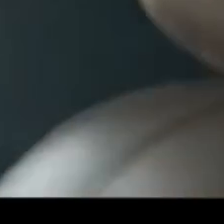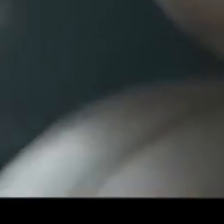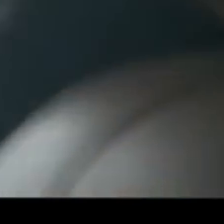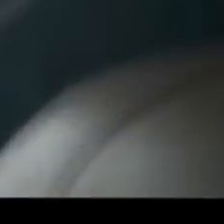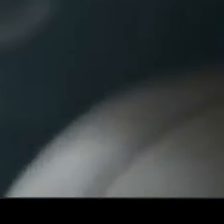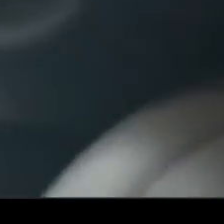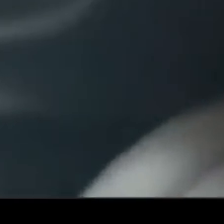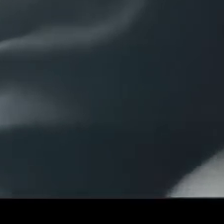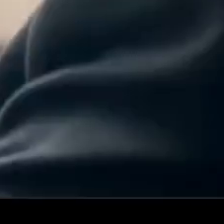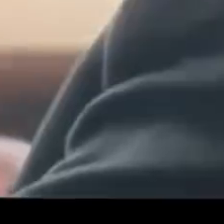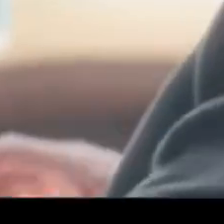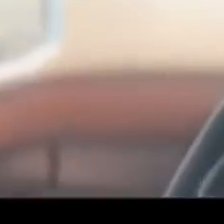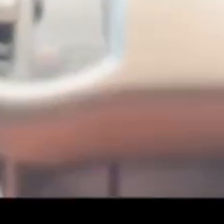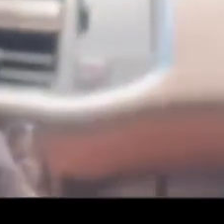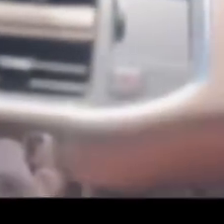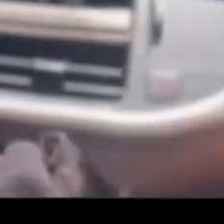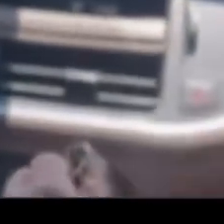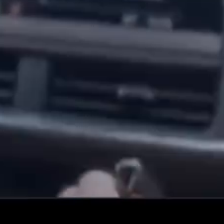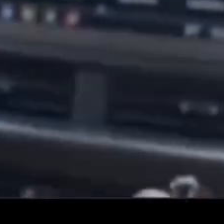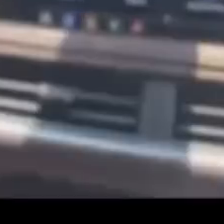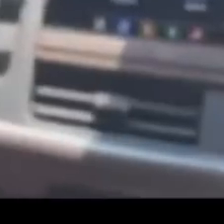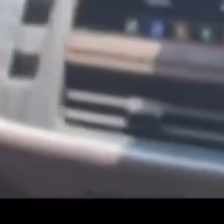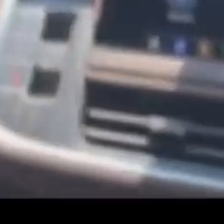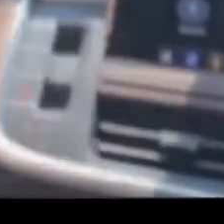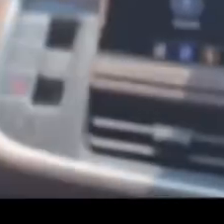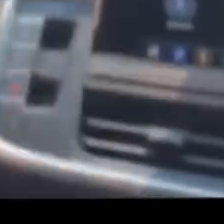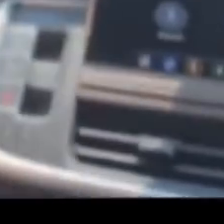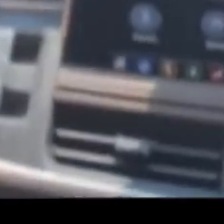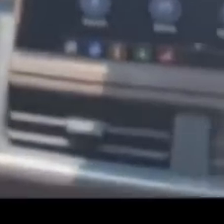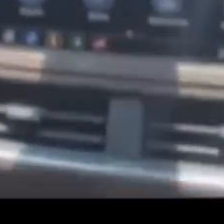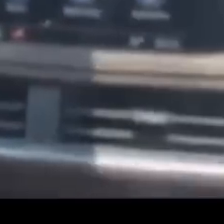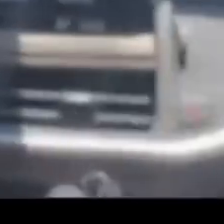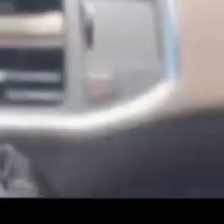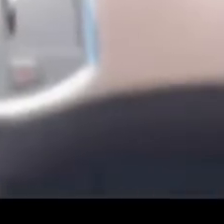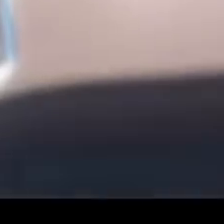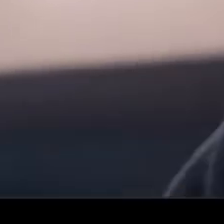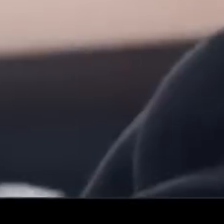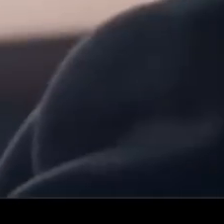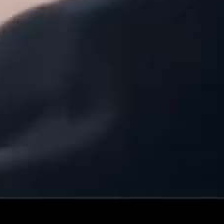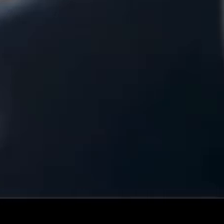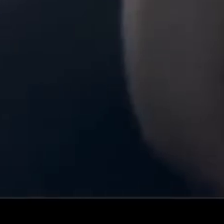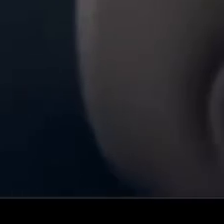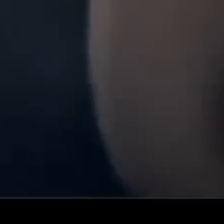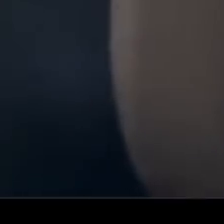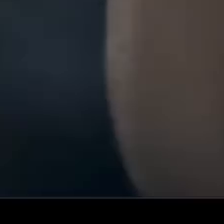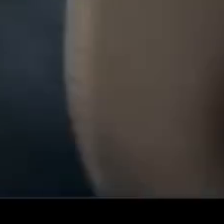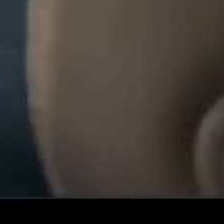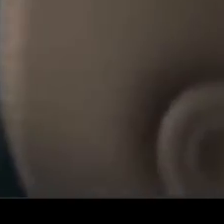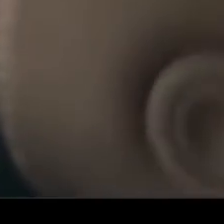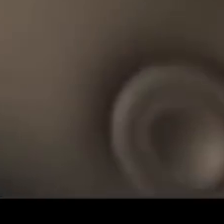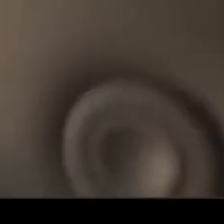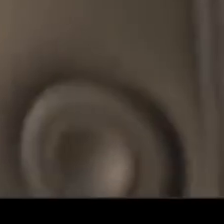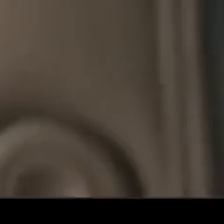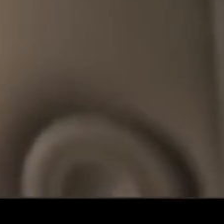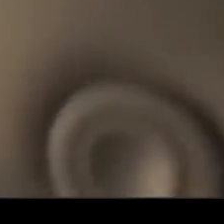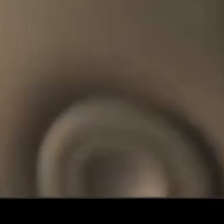Seguramente mañana van a plantear la renuncia de Adán Augusto.